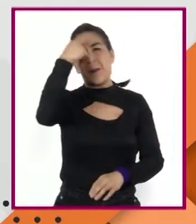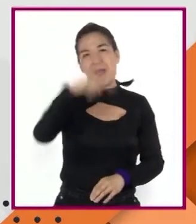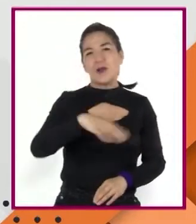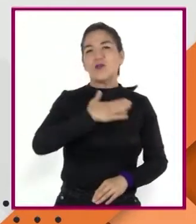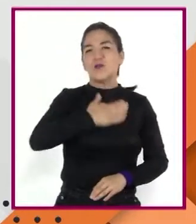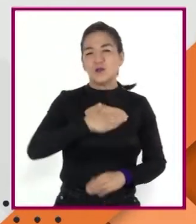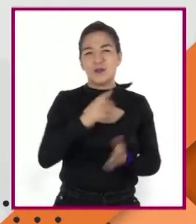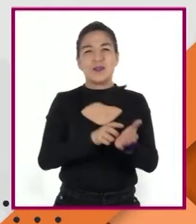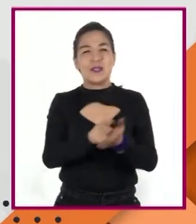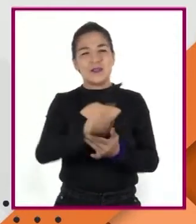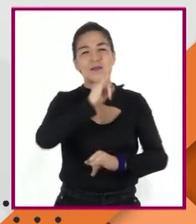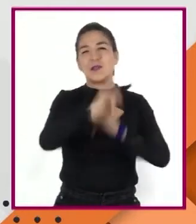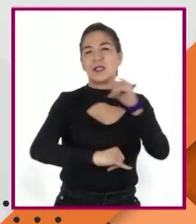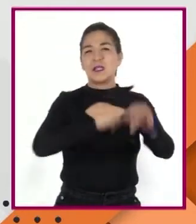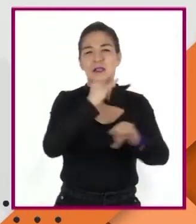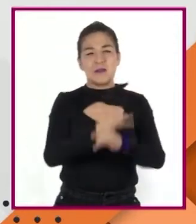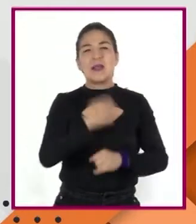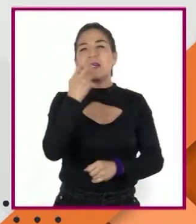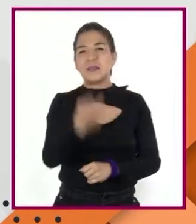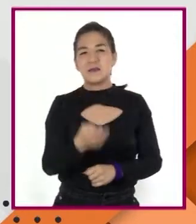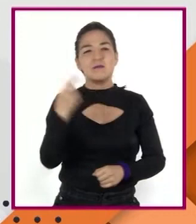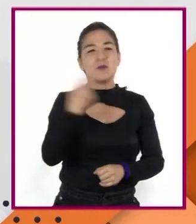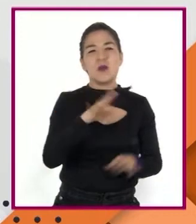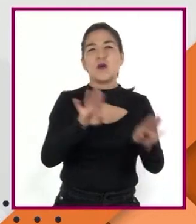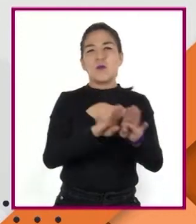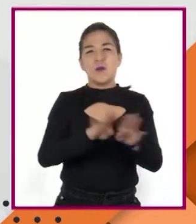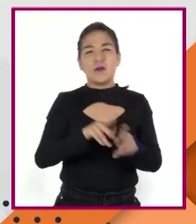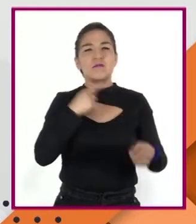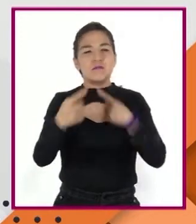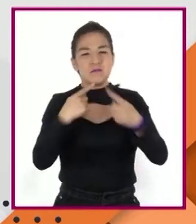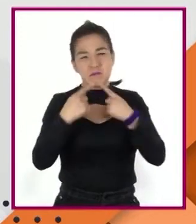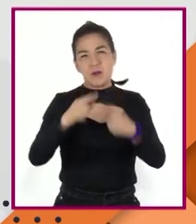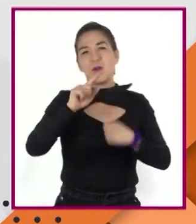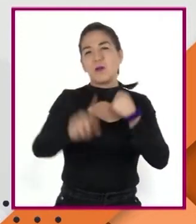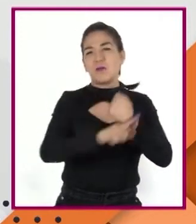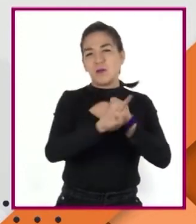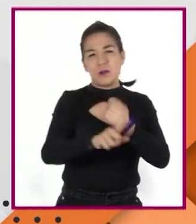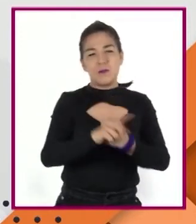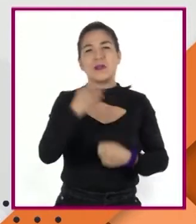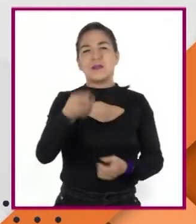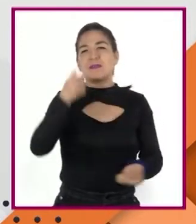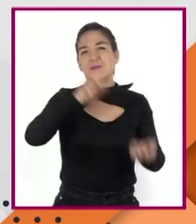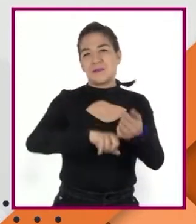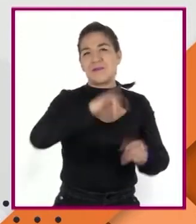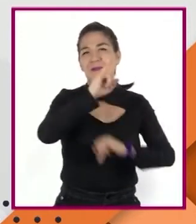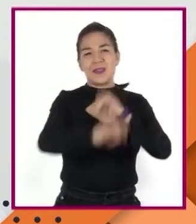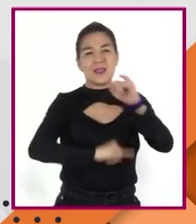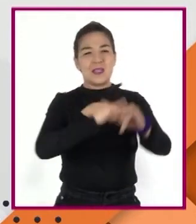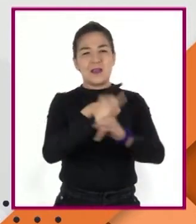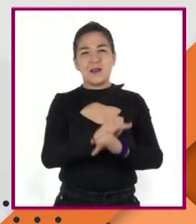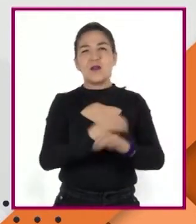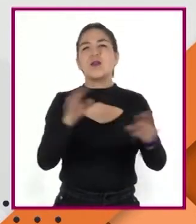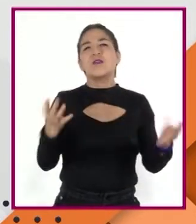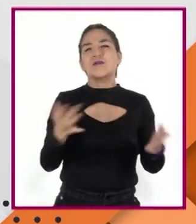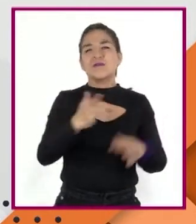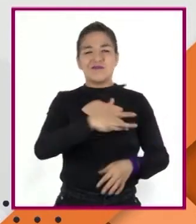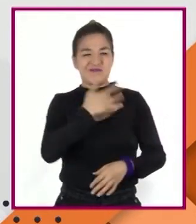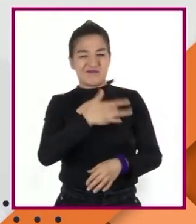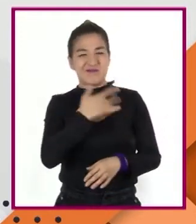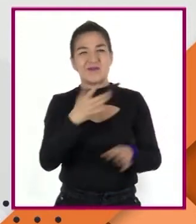del derecho internacional el ajuste o arreglo de controversias o situaciones internacionales